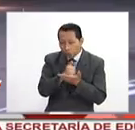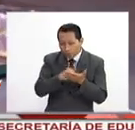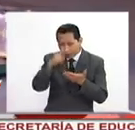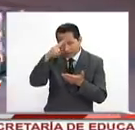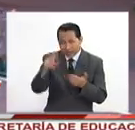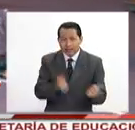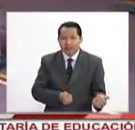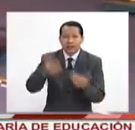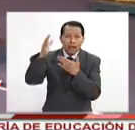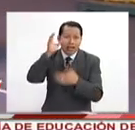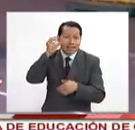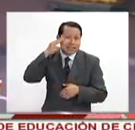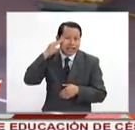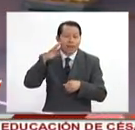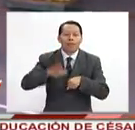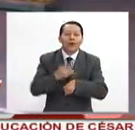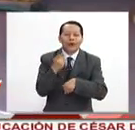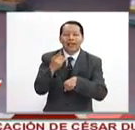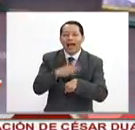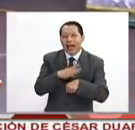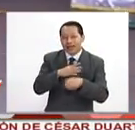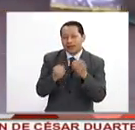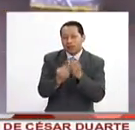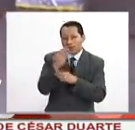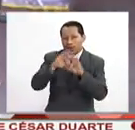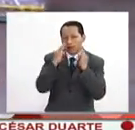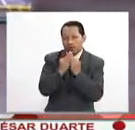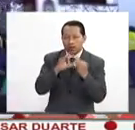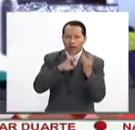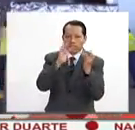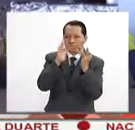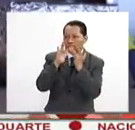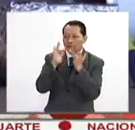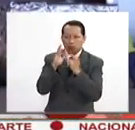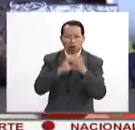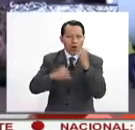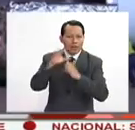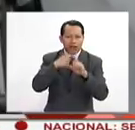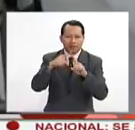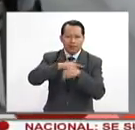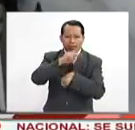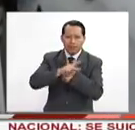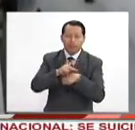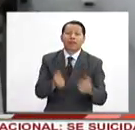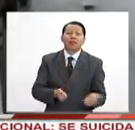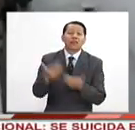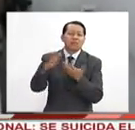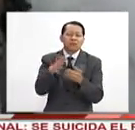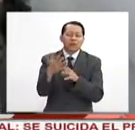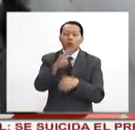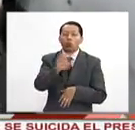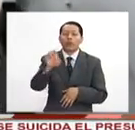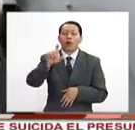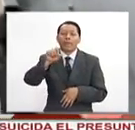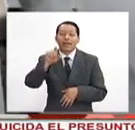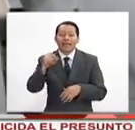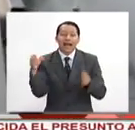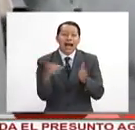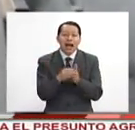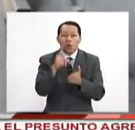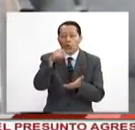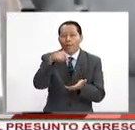a China como parte de la Estrategia Nacional de Diversificación de Mercados. El envío constó de 420 cajas